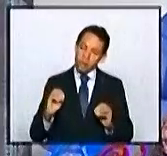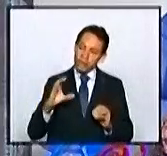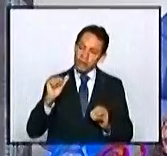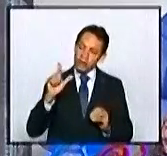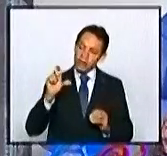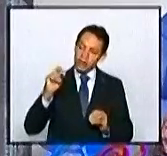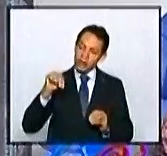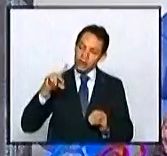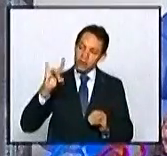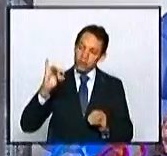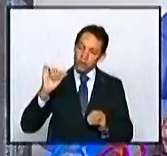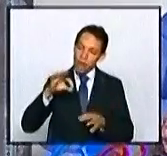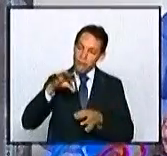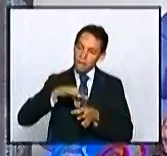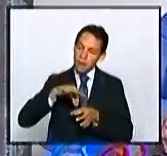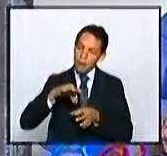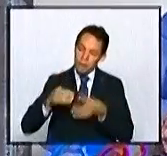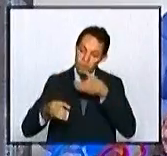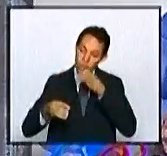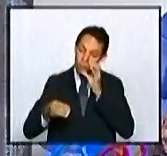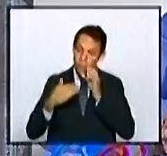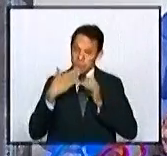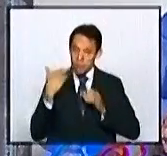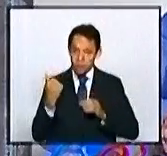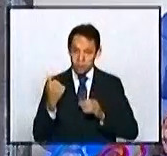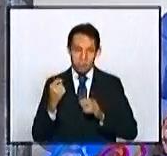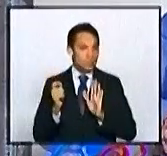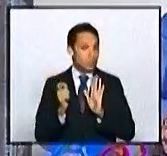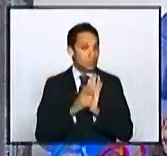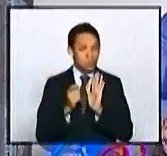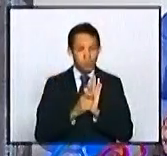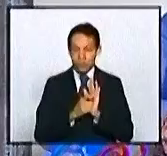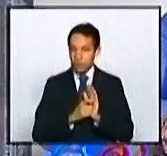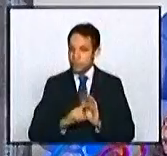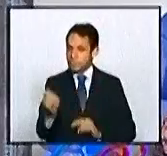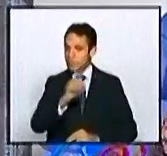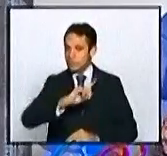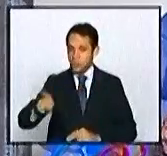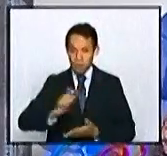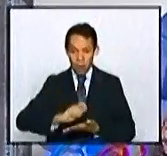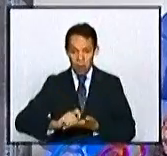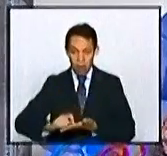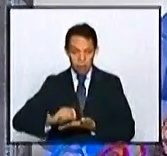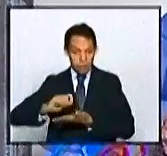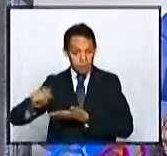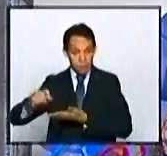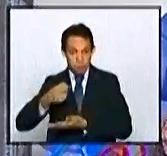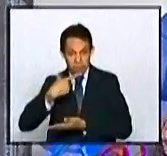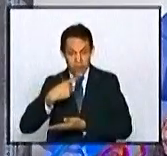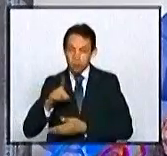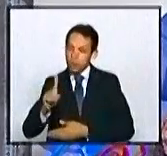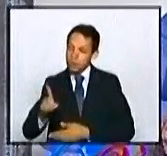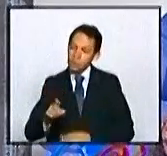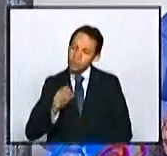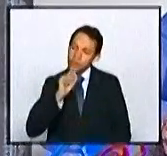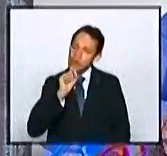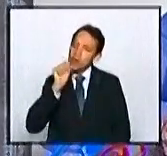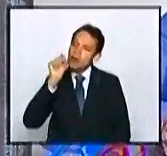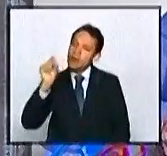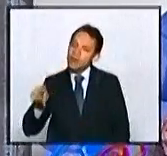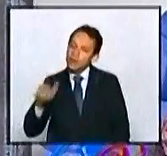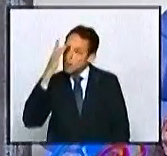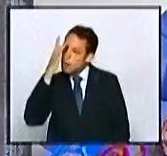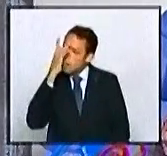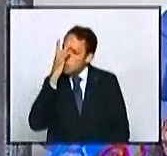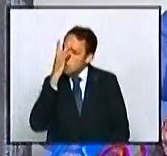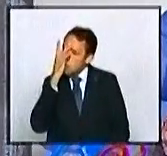naturales. Pero en el mismo programa de radio yo no le mandé nada, simplemente le dije, ¿usted a qué le achaca